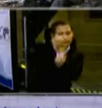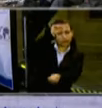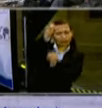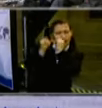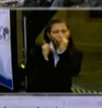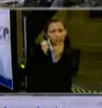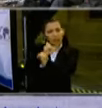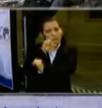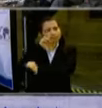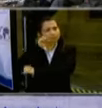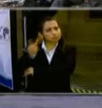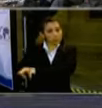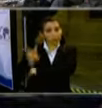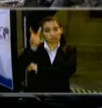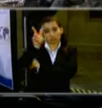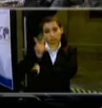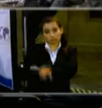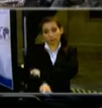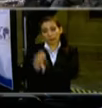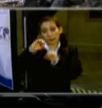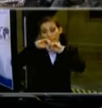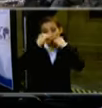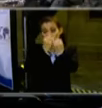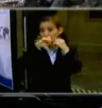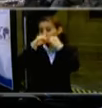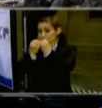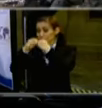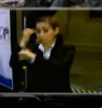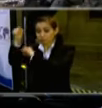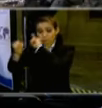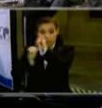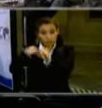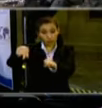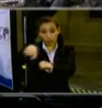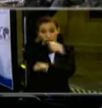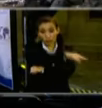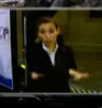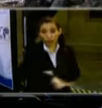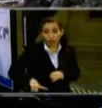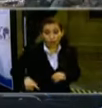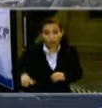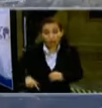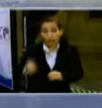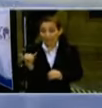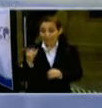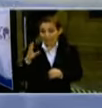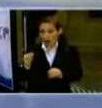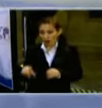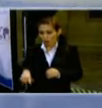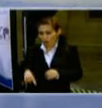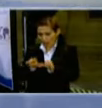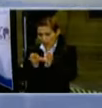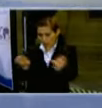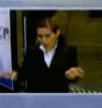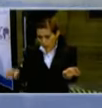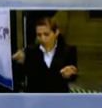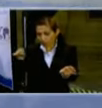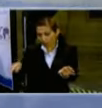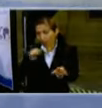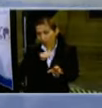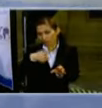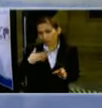internacional deja ver que, en efecto, los organismos internacionales gubernamentales y no gubernamentales